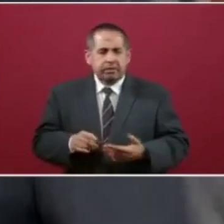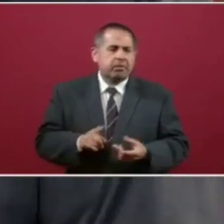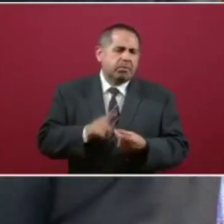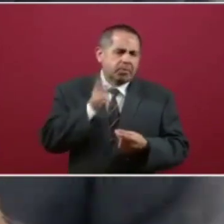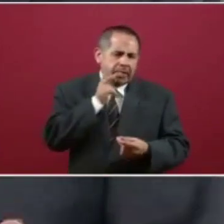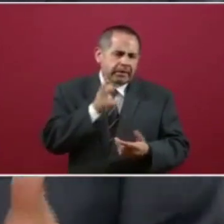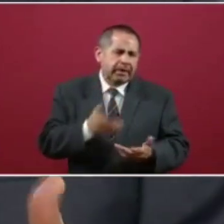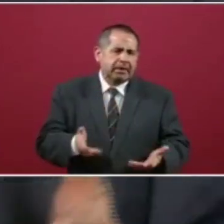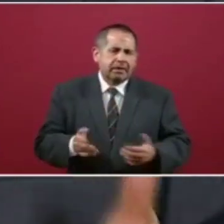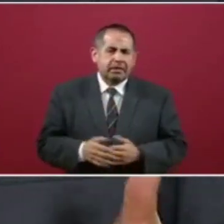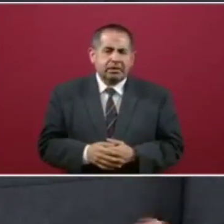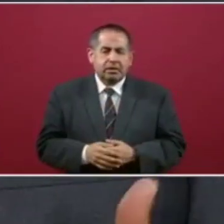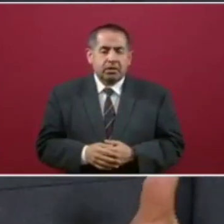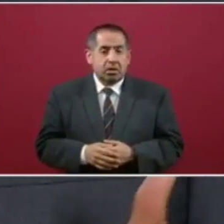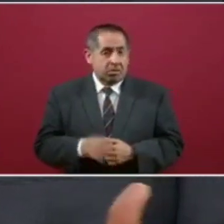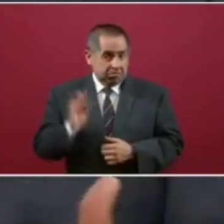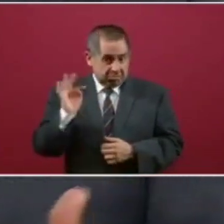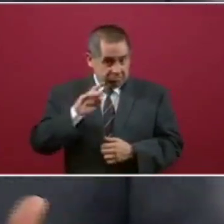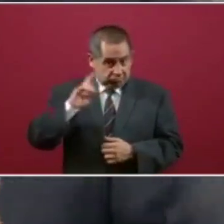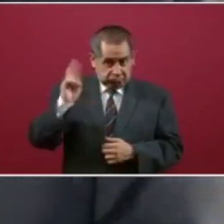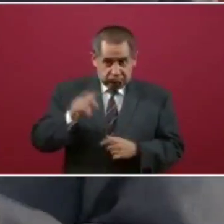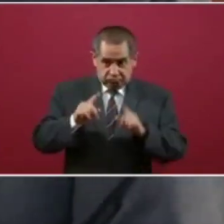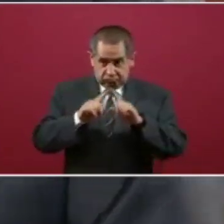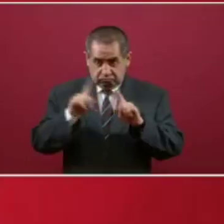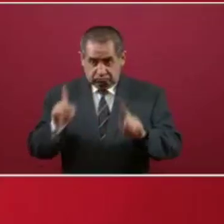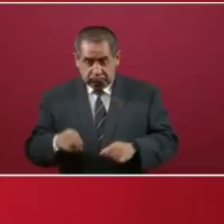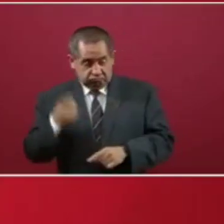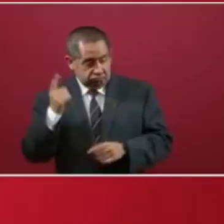si le llegó un requerimiento